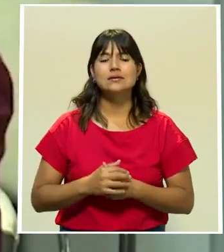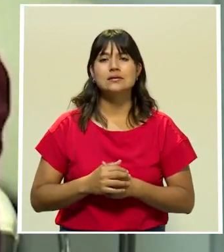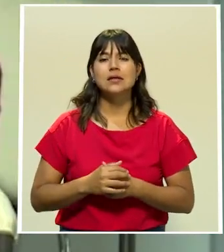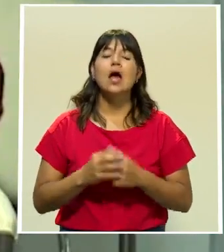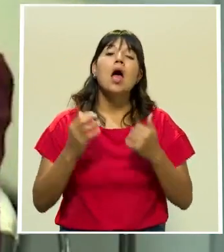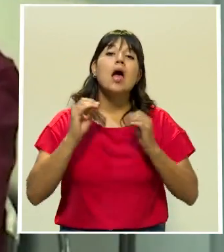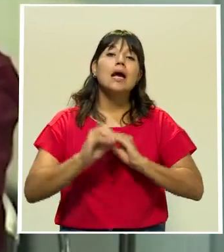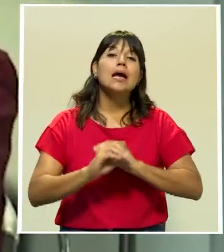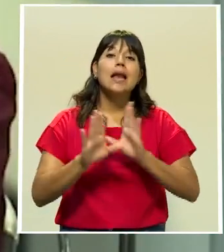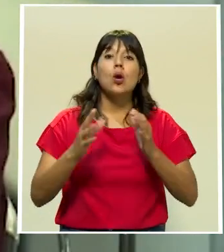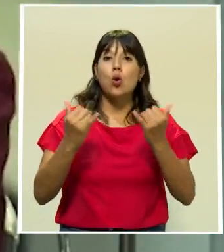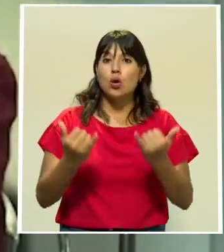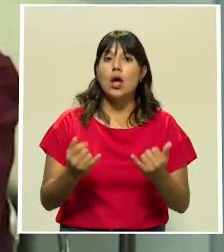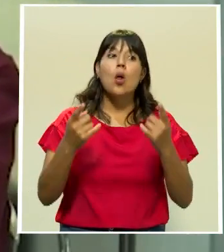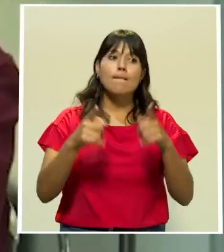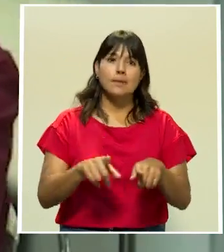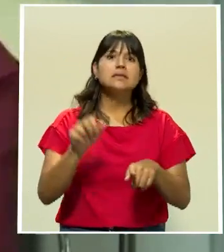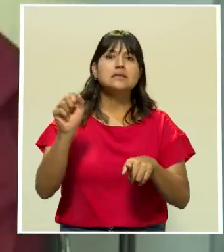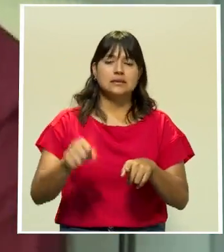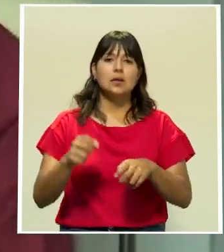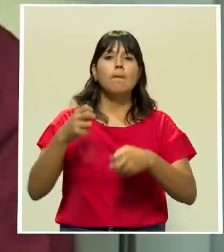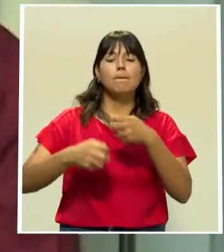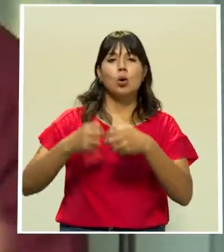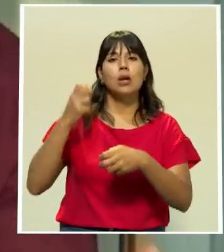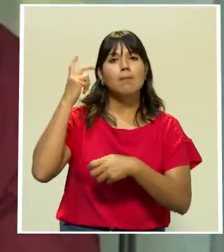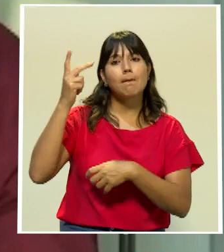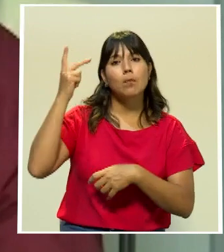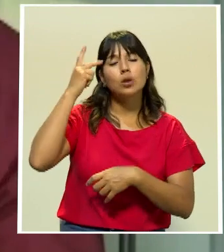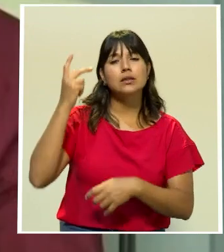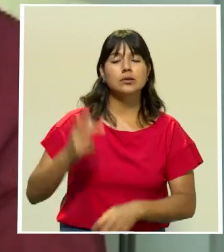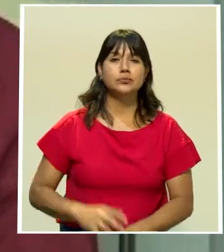está pasando es un problema político.